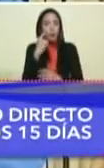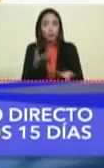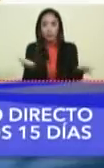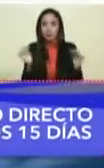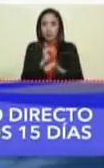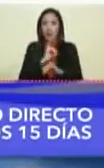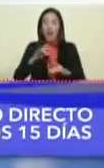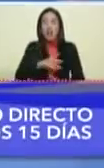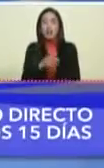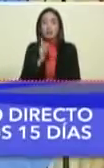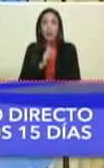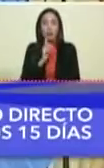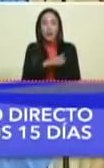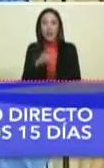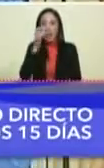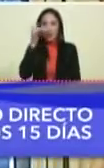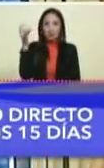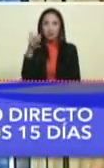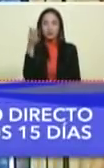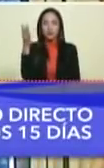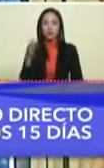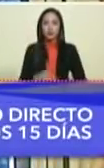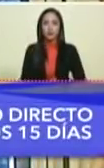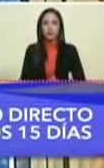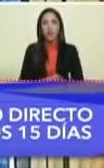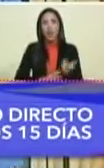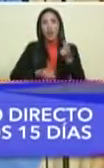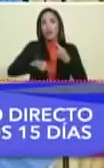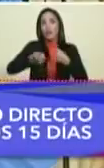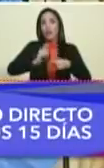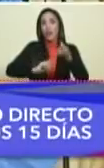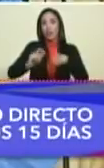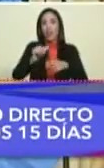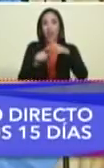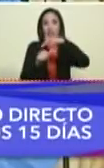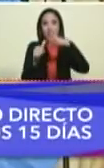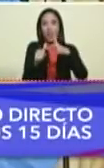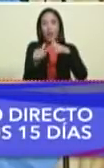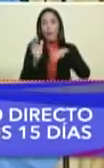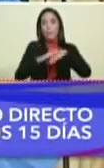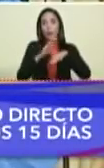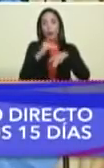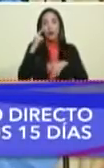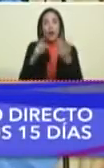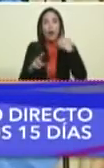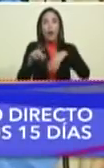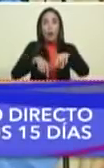reales. Tendrán que vender el dedo, porque es la huella dactilar.